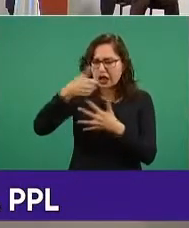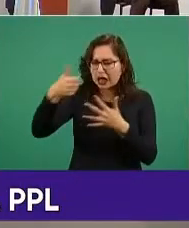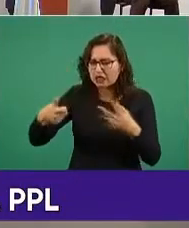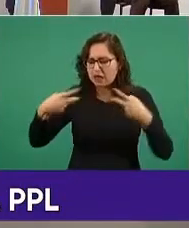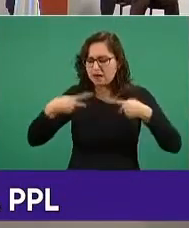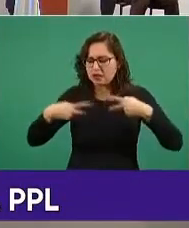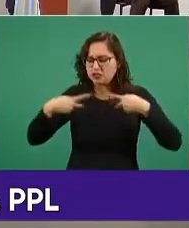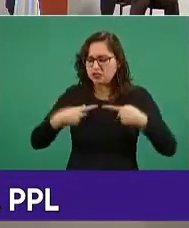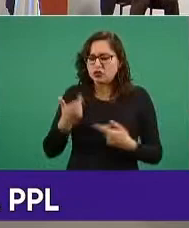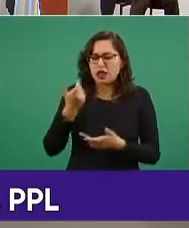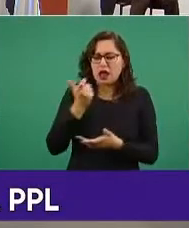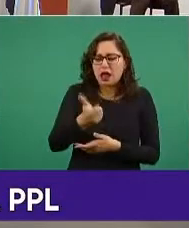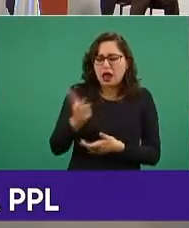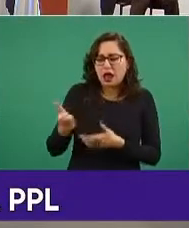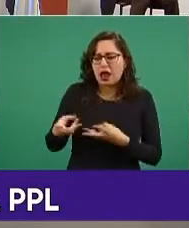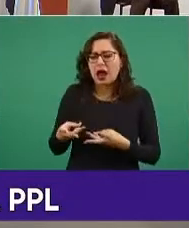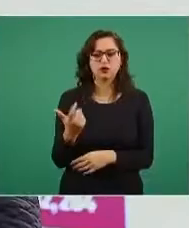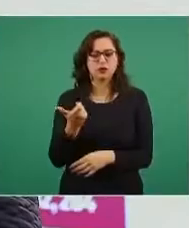mañana.